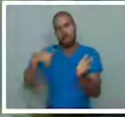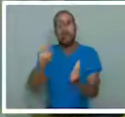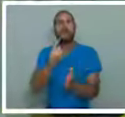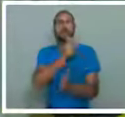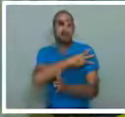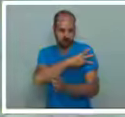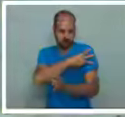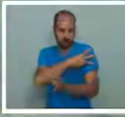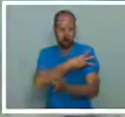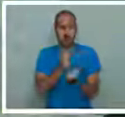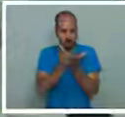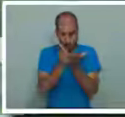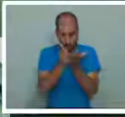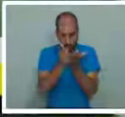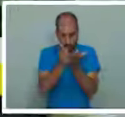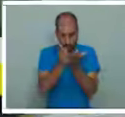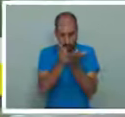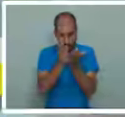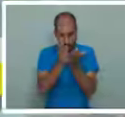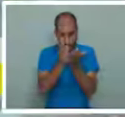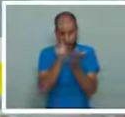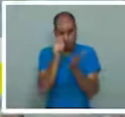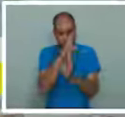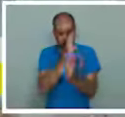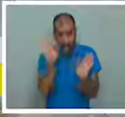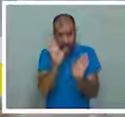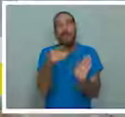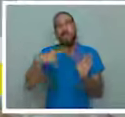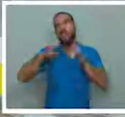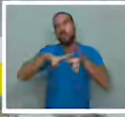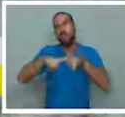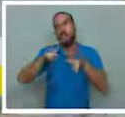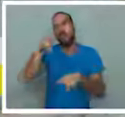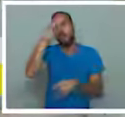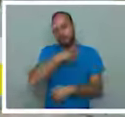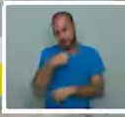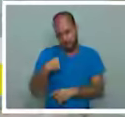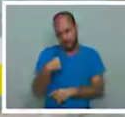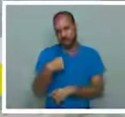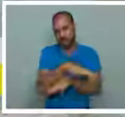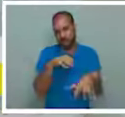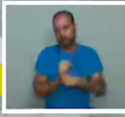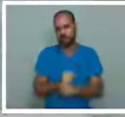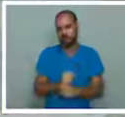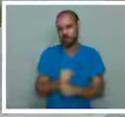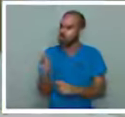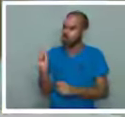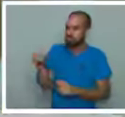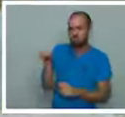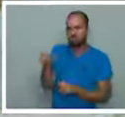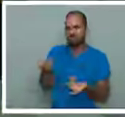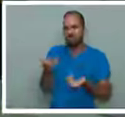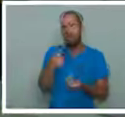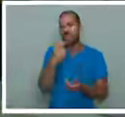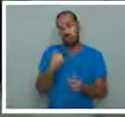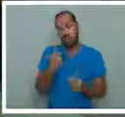área como ha sido en tu caso esa experiencia de alejar en mi caso de soy licenciada en biología fui al preuniversitario